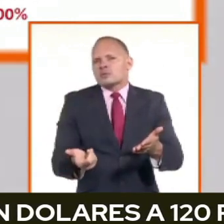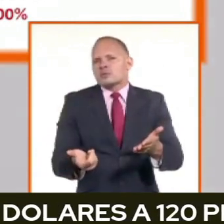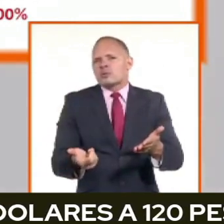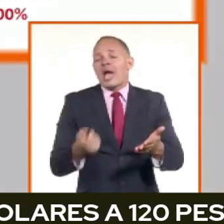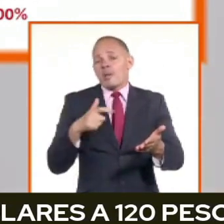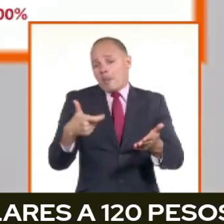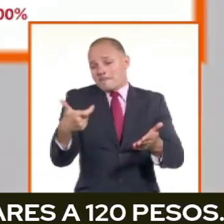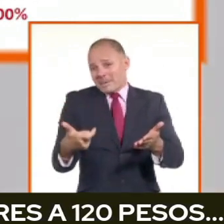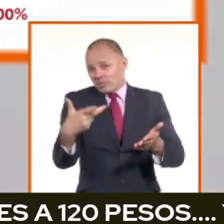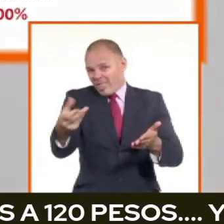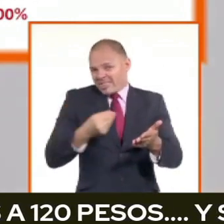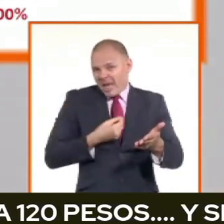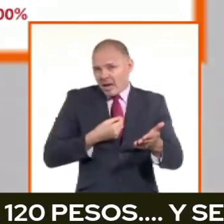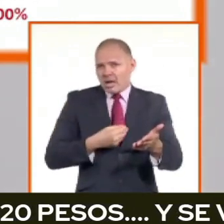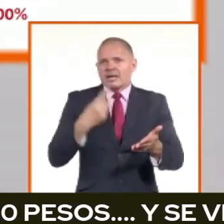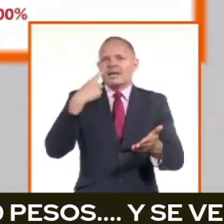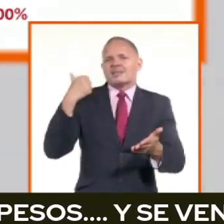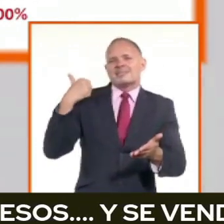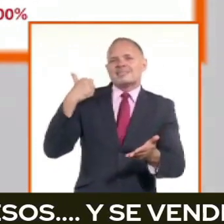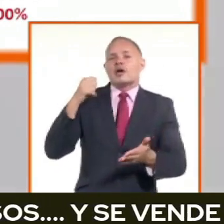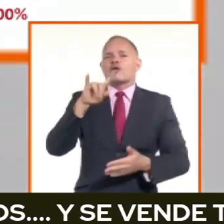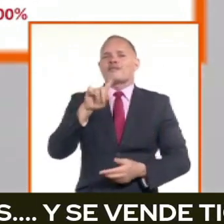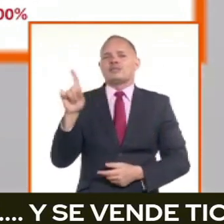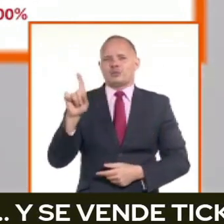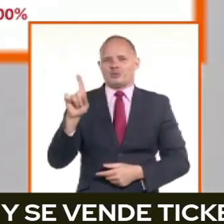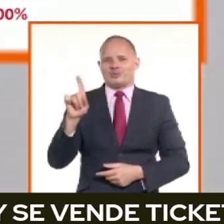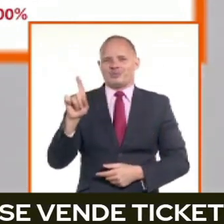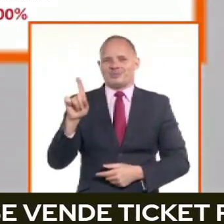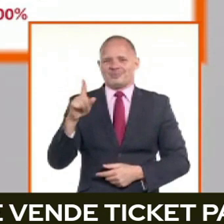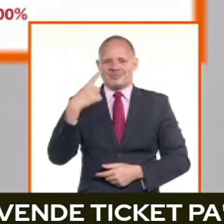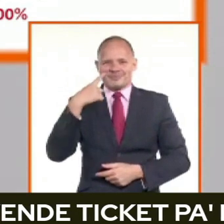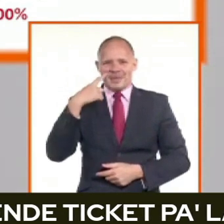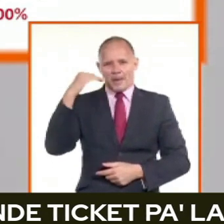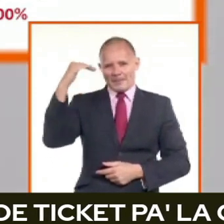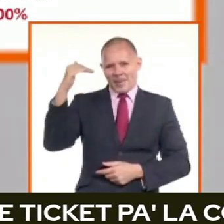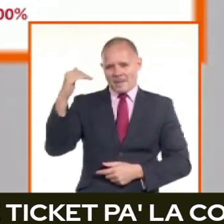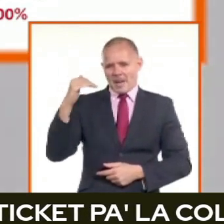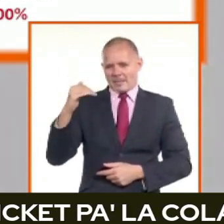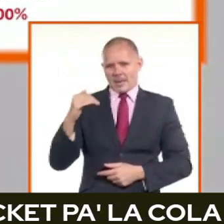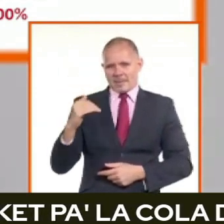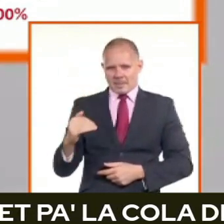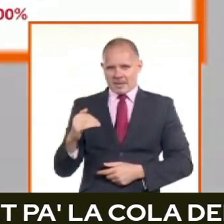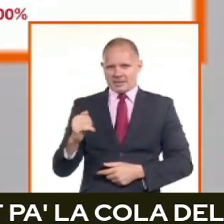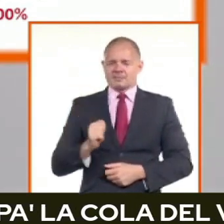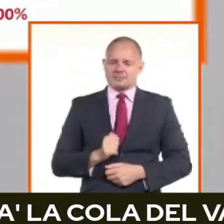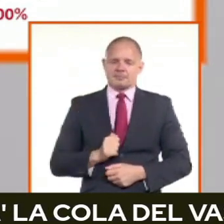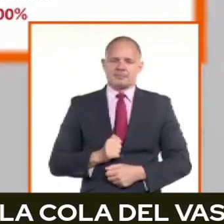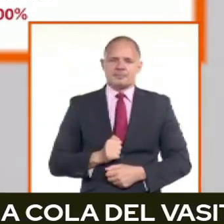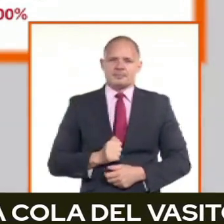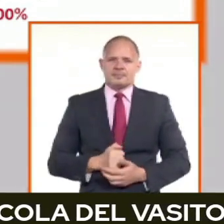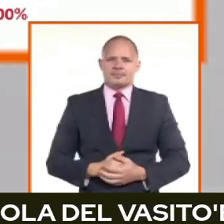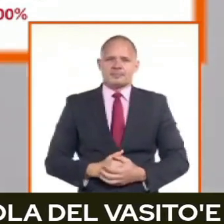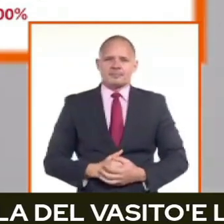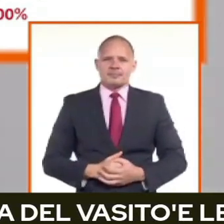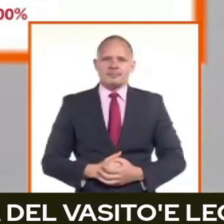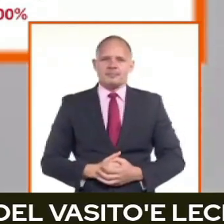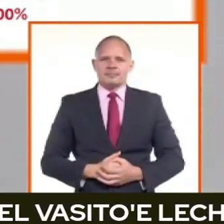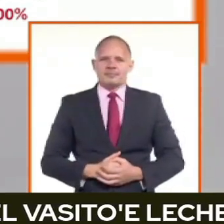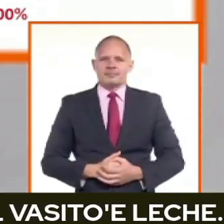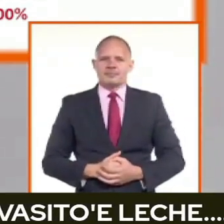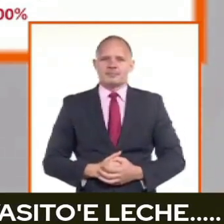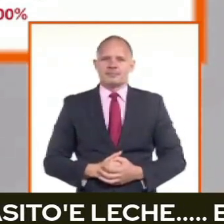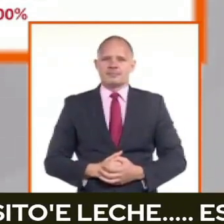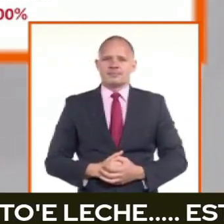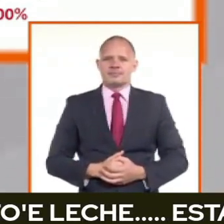143 17 de la libra 5 puntos 67 pesos y 122 puntos 96 francos suizos y